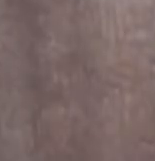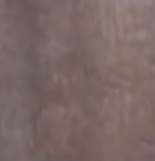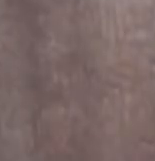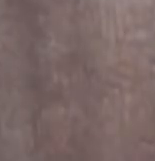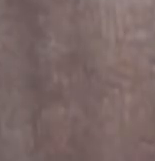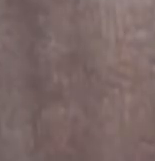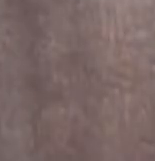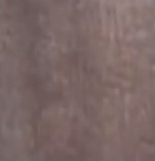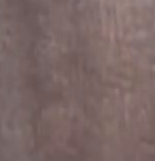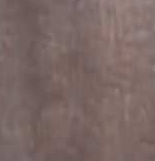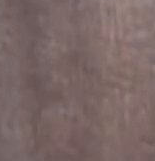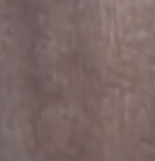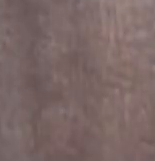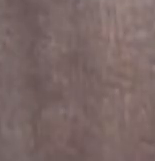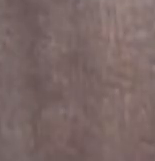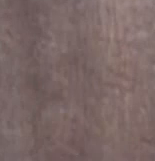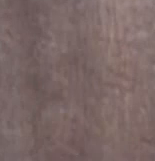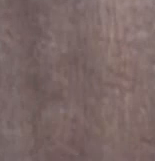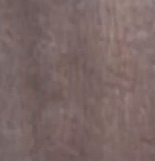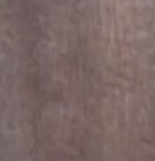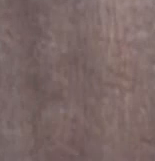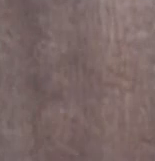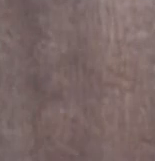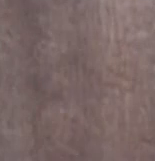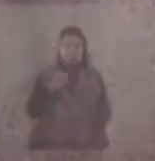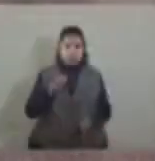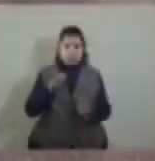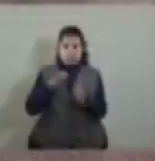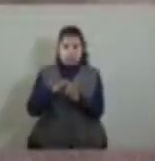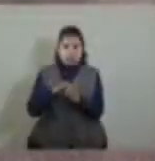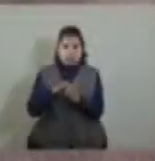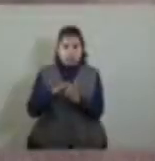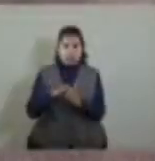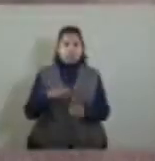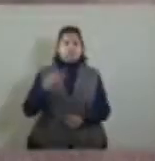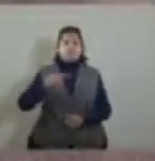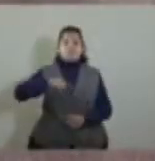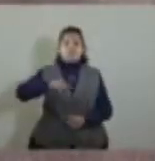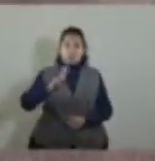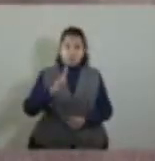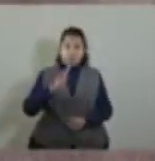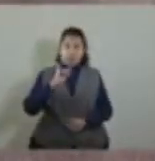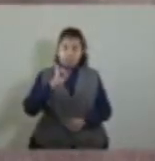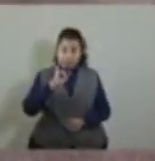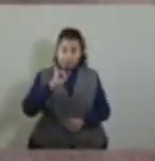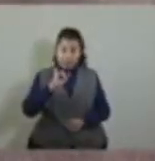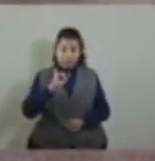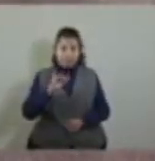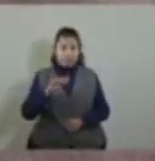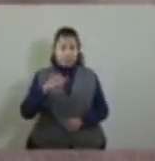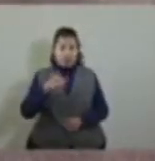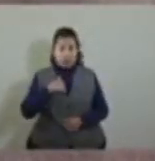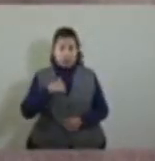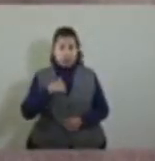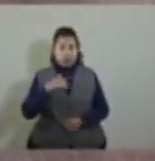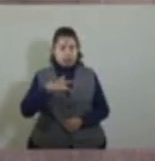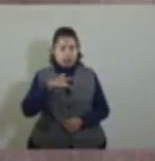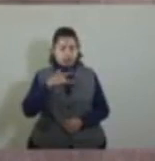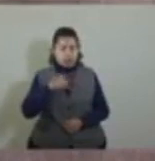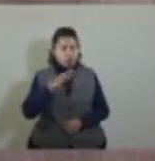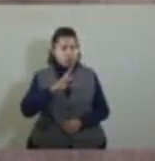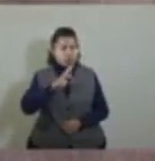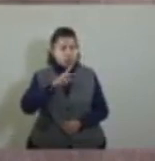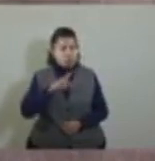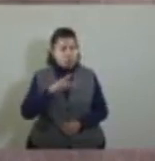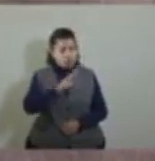No es el mejor momento para gobernar, pero sí es el mejor momento para sacar